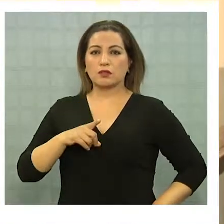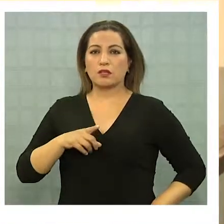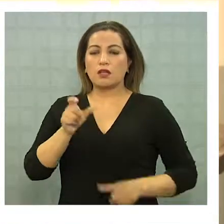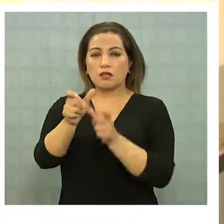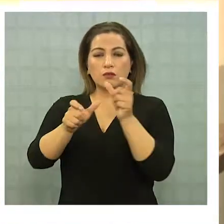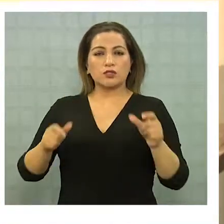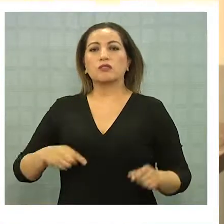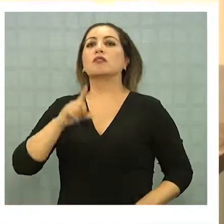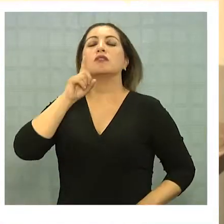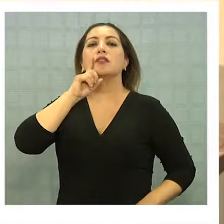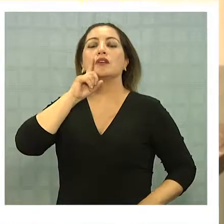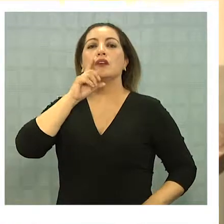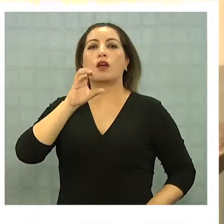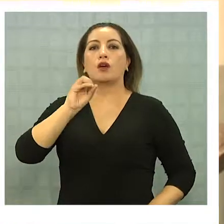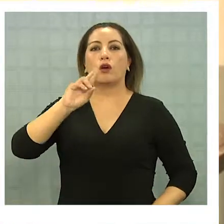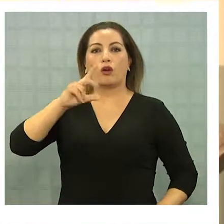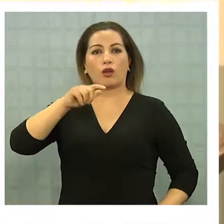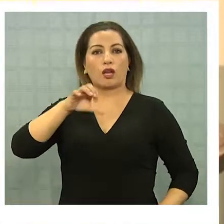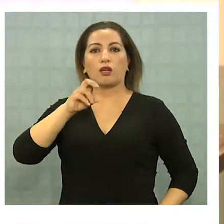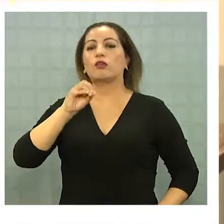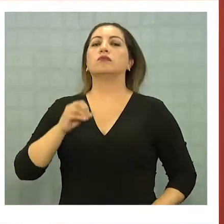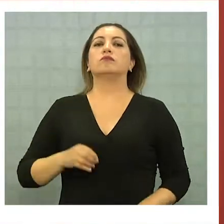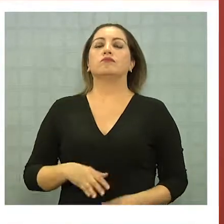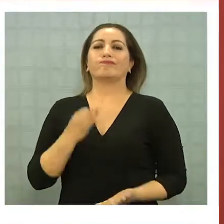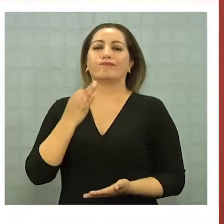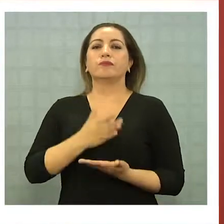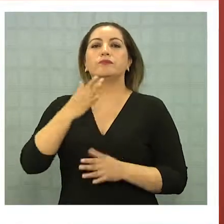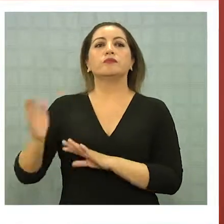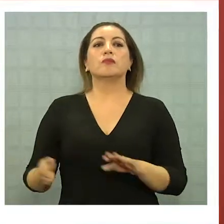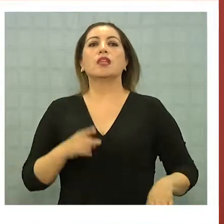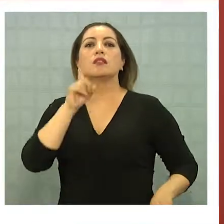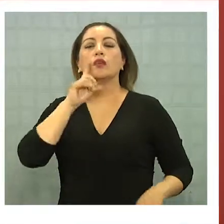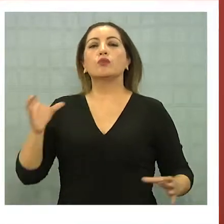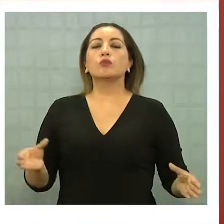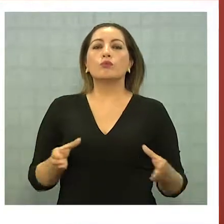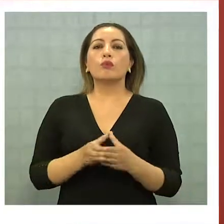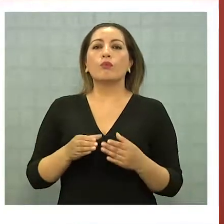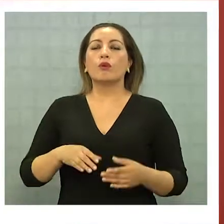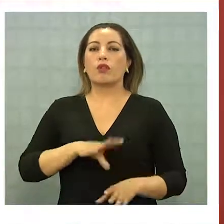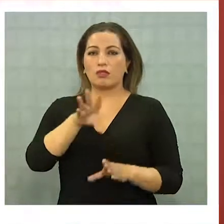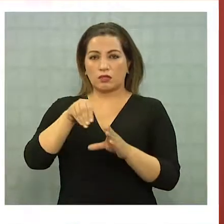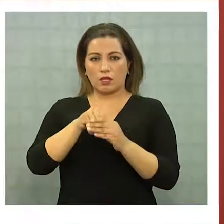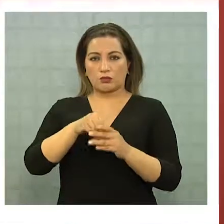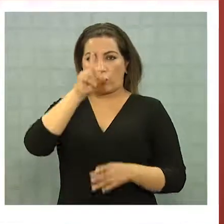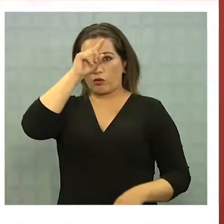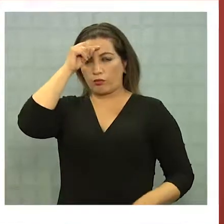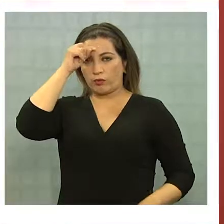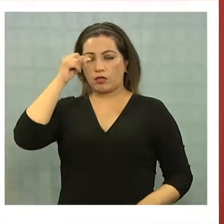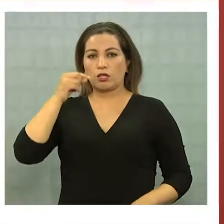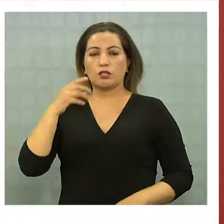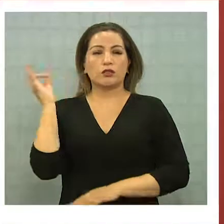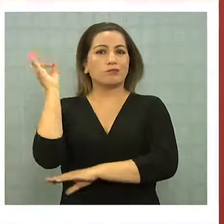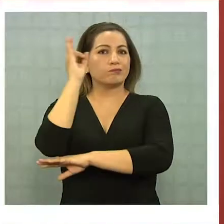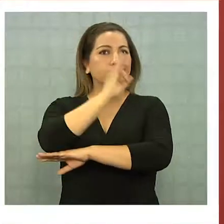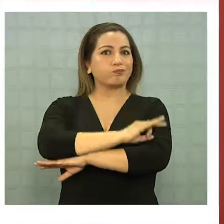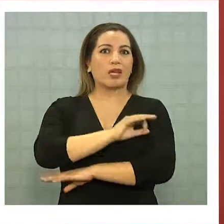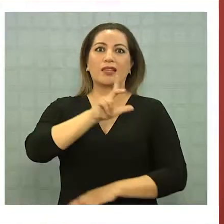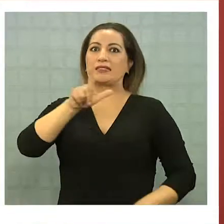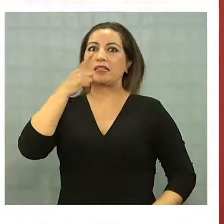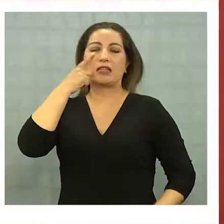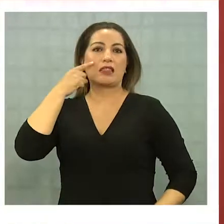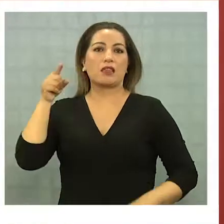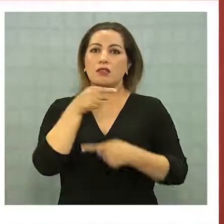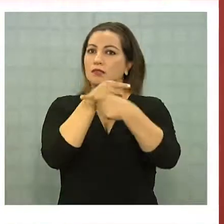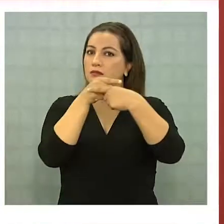que las personas tengan sus órganos a tiempo. Tenemos un equipo en el hospital que está disponible 24 horas al día,